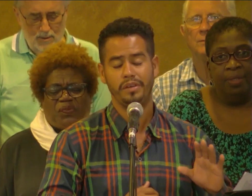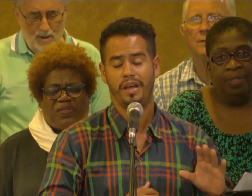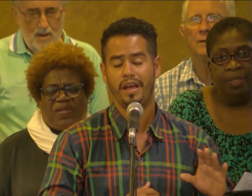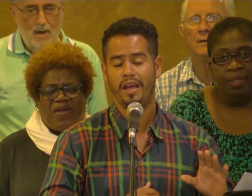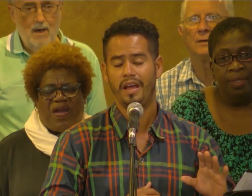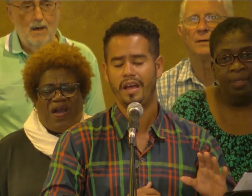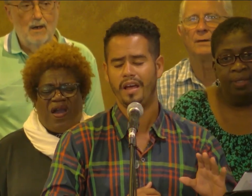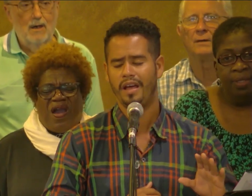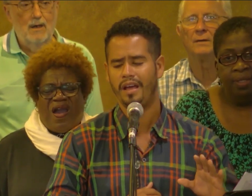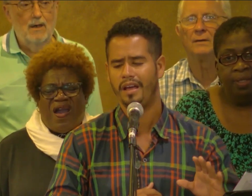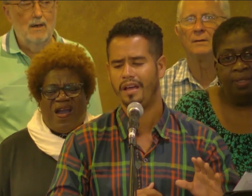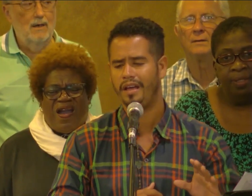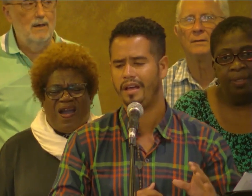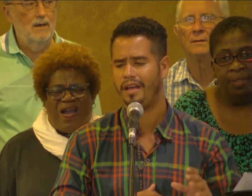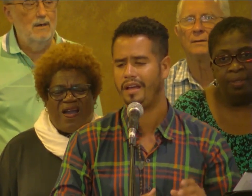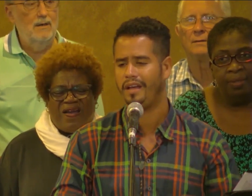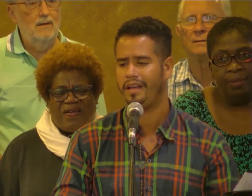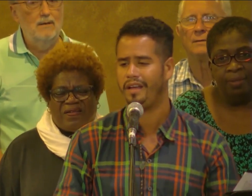aleluya.